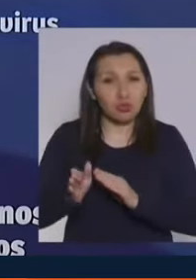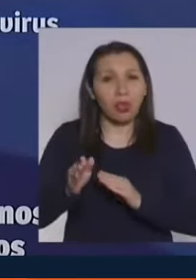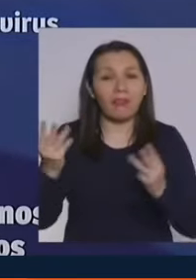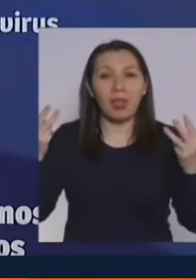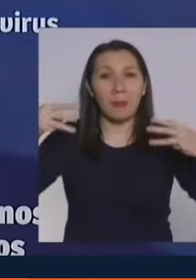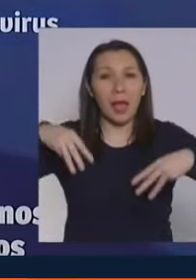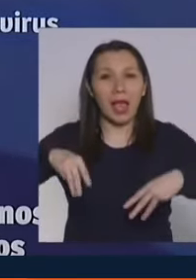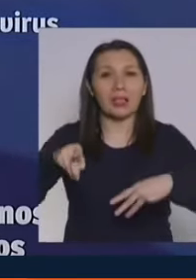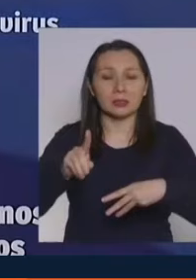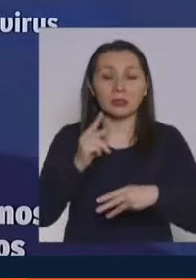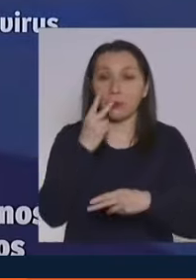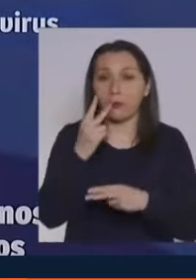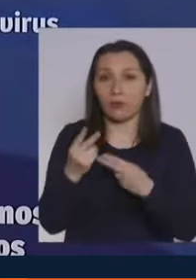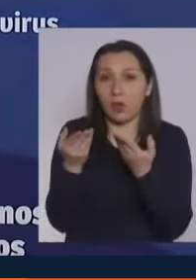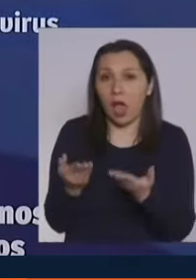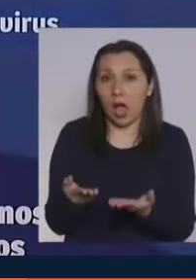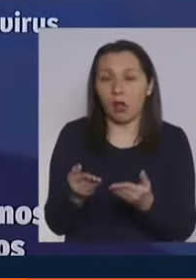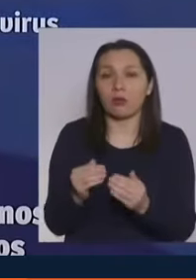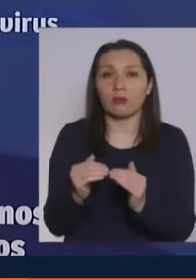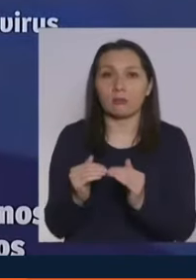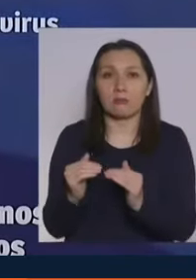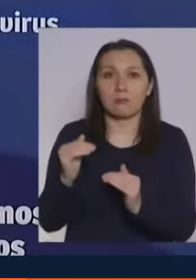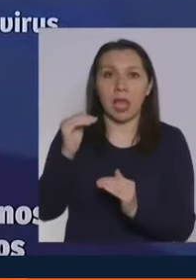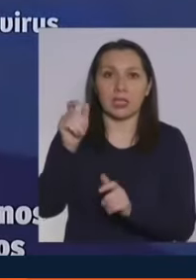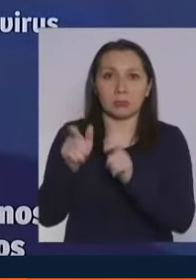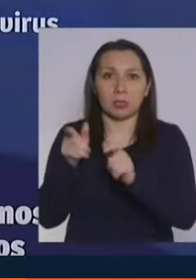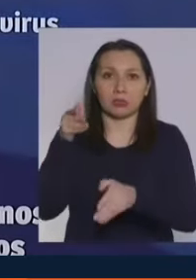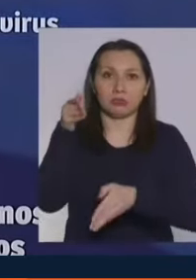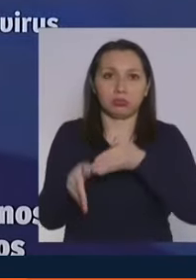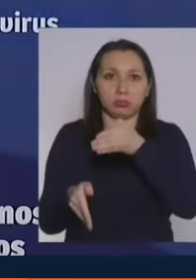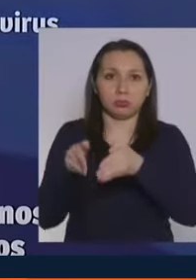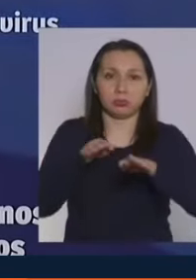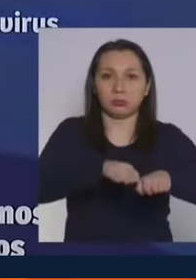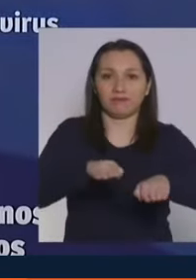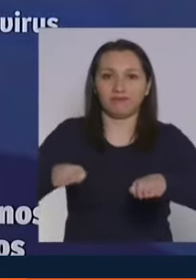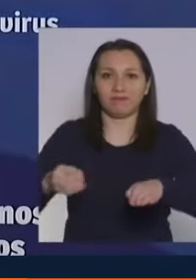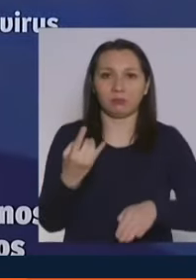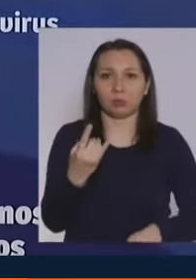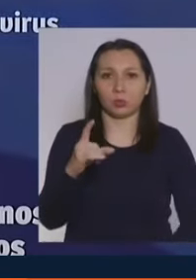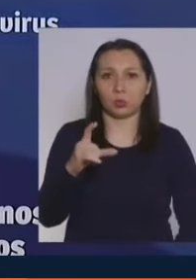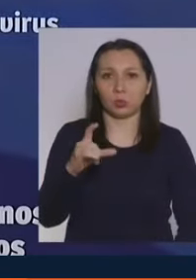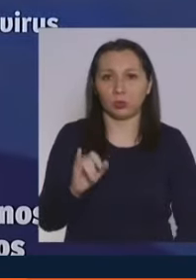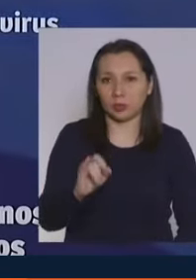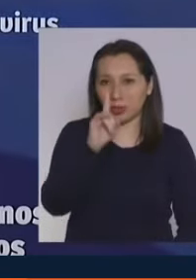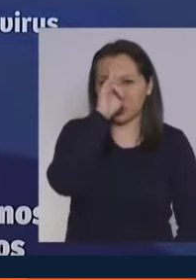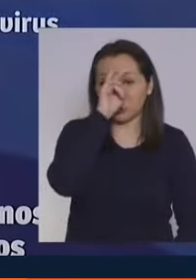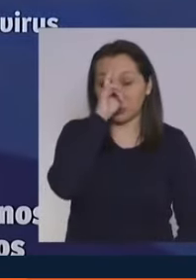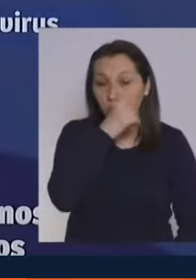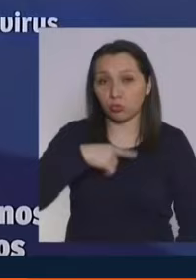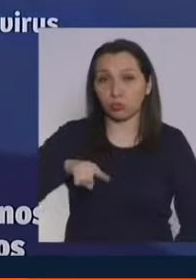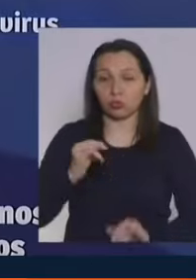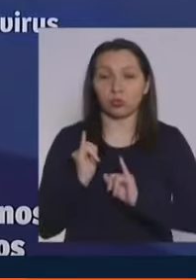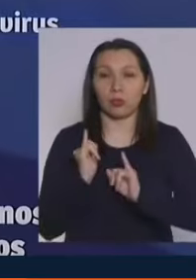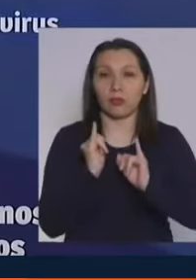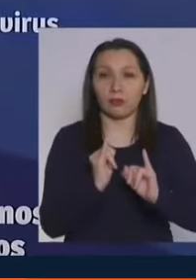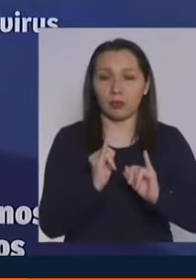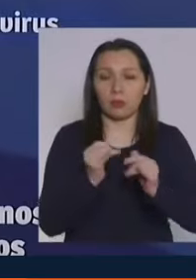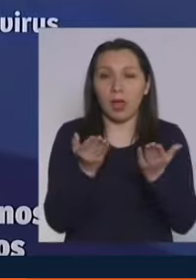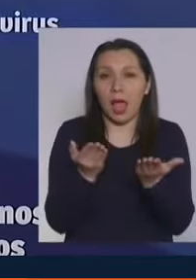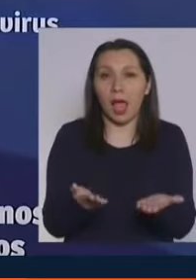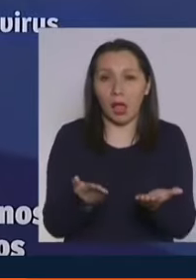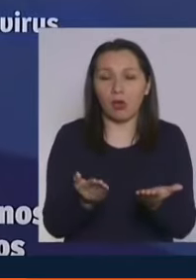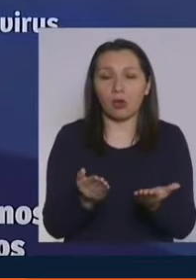donde reconocemos hoy día que hay un aumento en la ocupación de camas UCI que según nuestro reporte llega